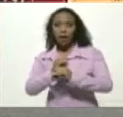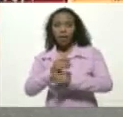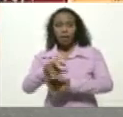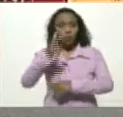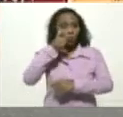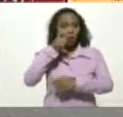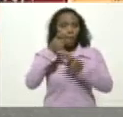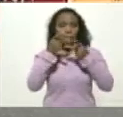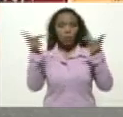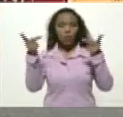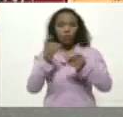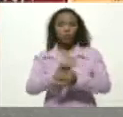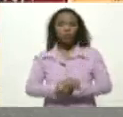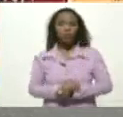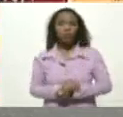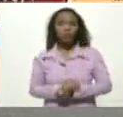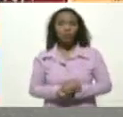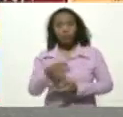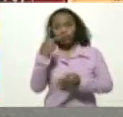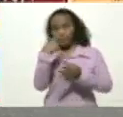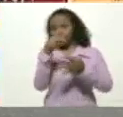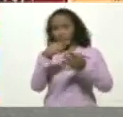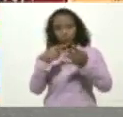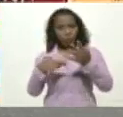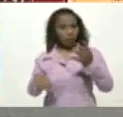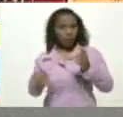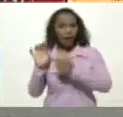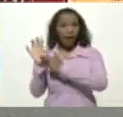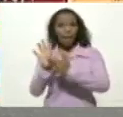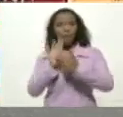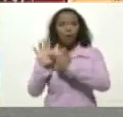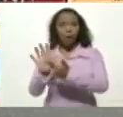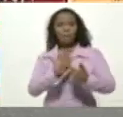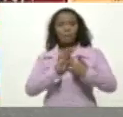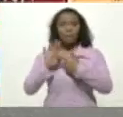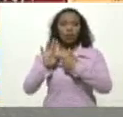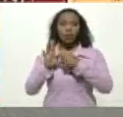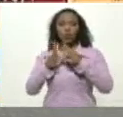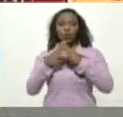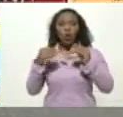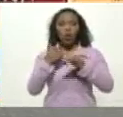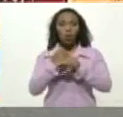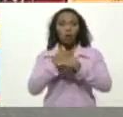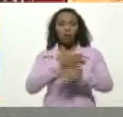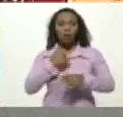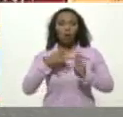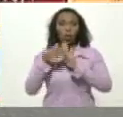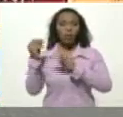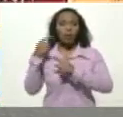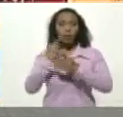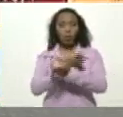seguridad pública, etcétera. Ejemplo de democracia interna. Estas